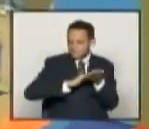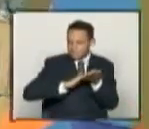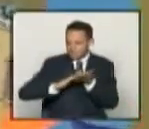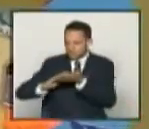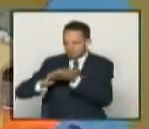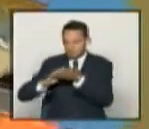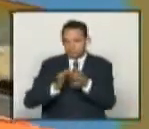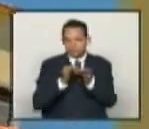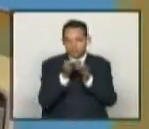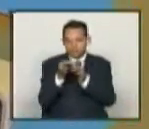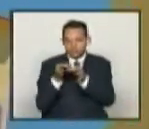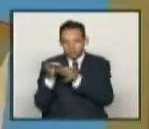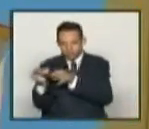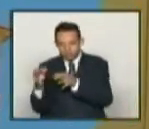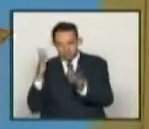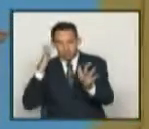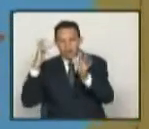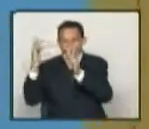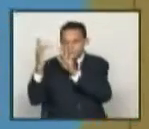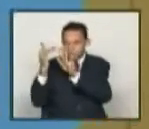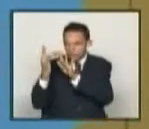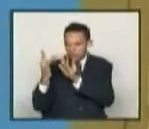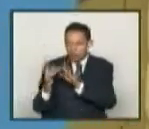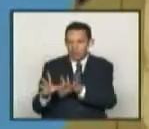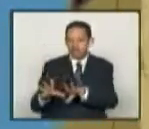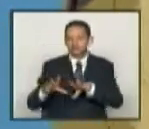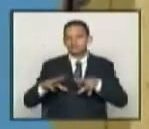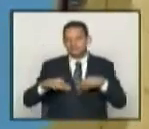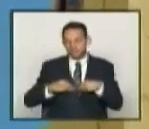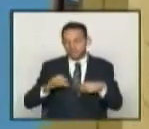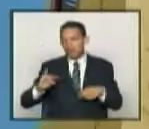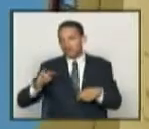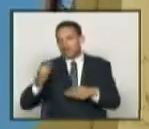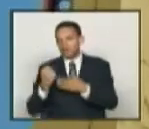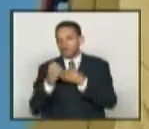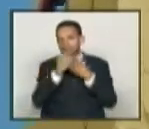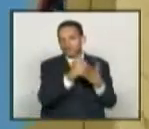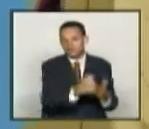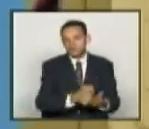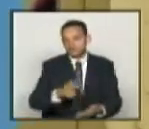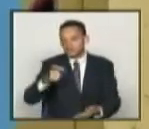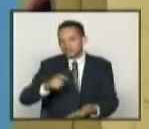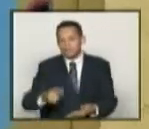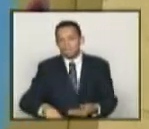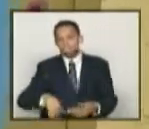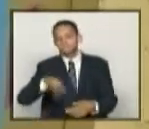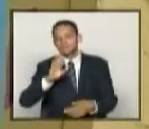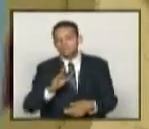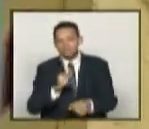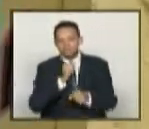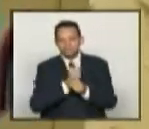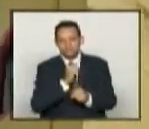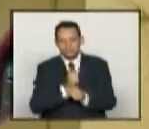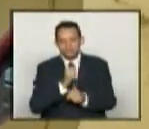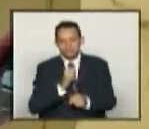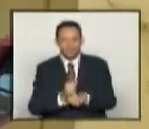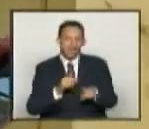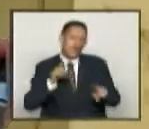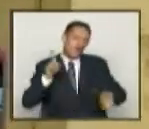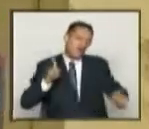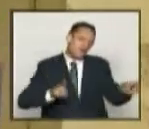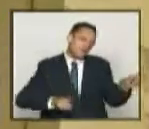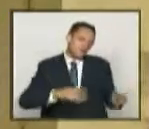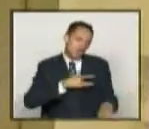con la gente y reconocen que algo se ha hecho, pero que todavía falta más. Eso es un poquito frustrante, alcalde,